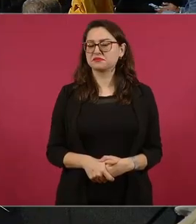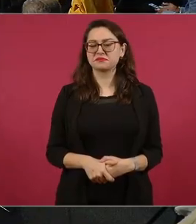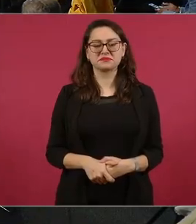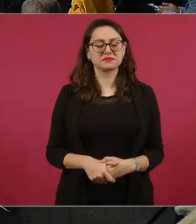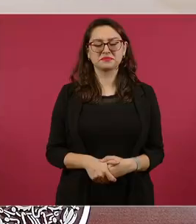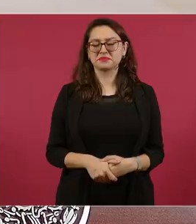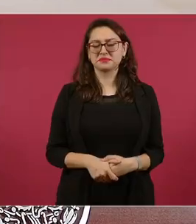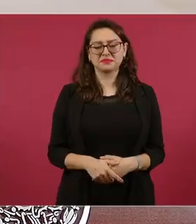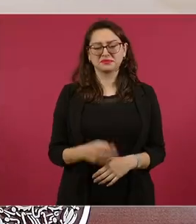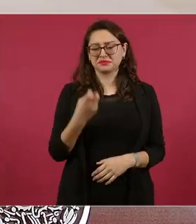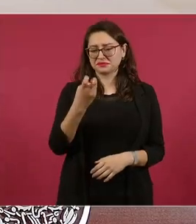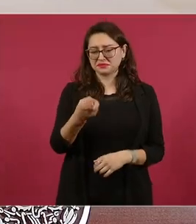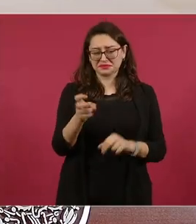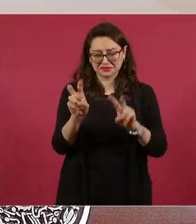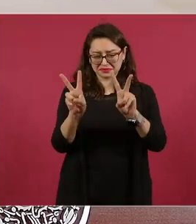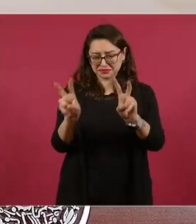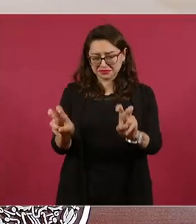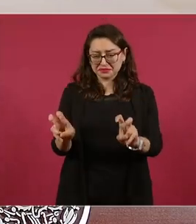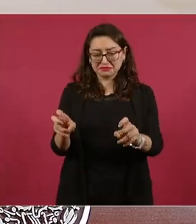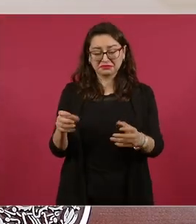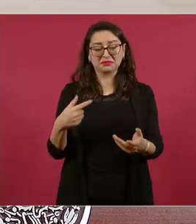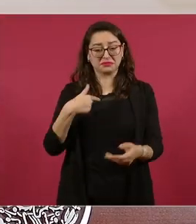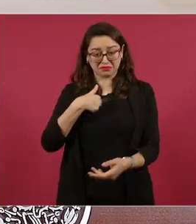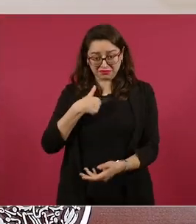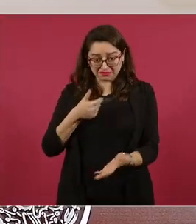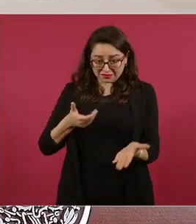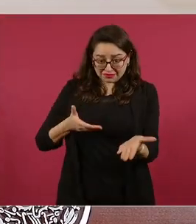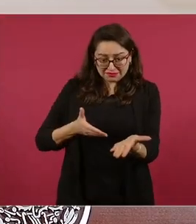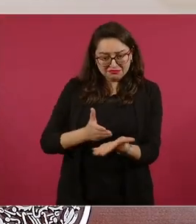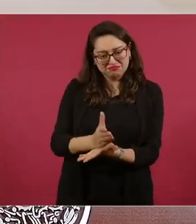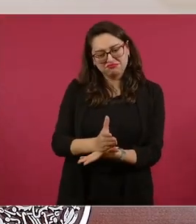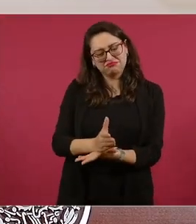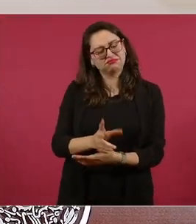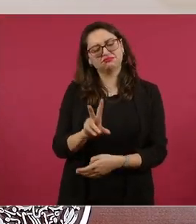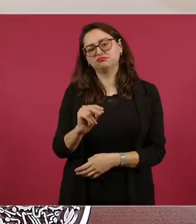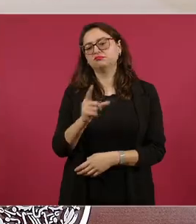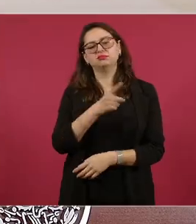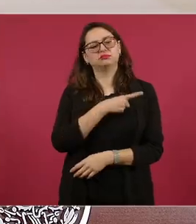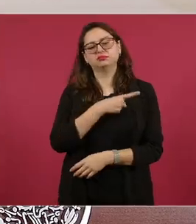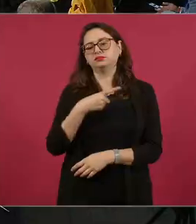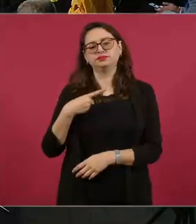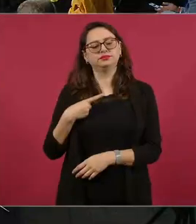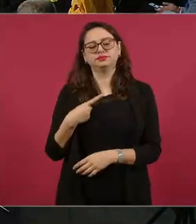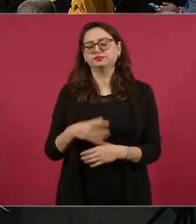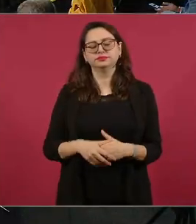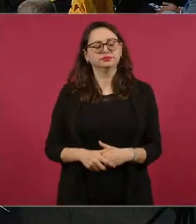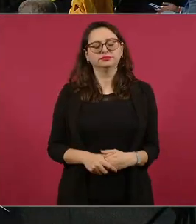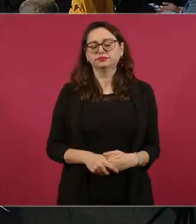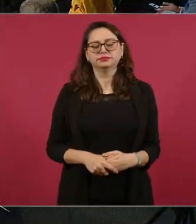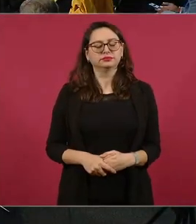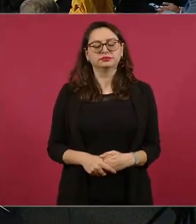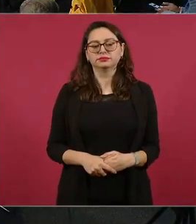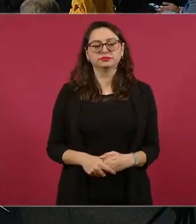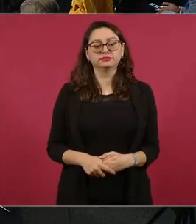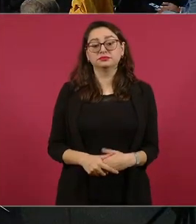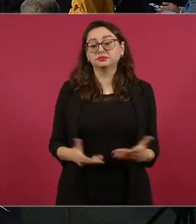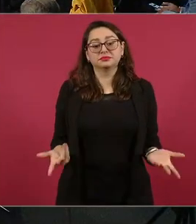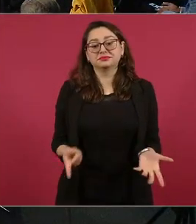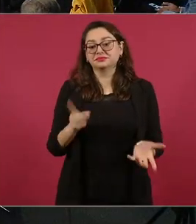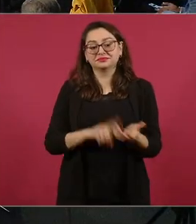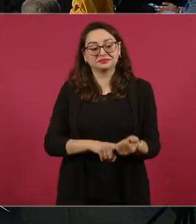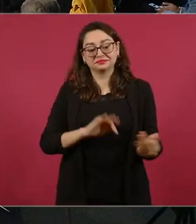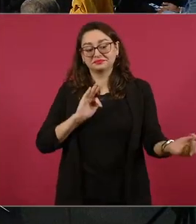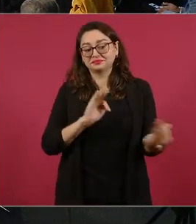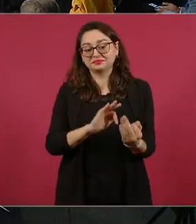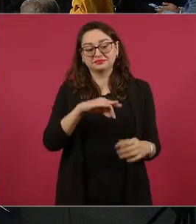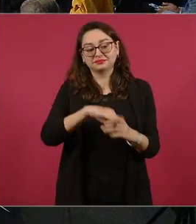no nos metamos en eso, o sea, es parte de de la temporada.